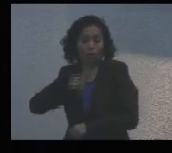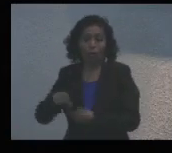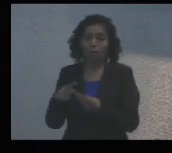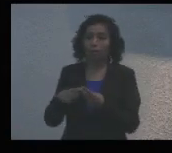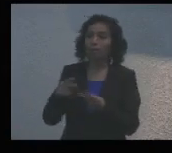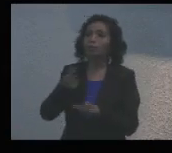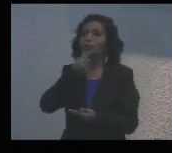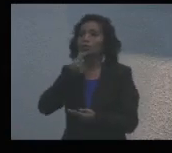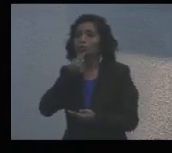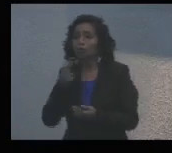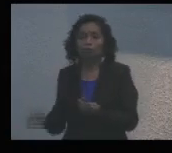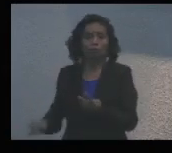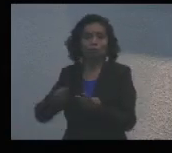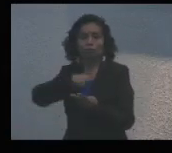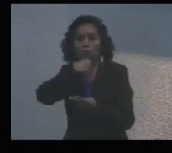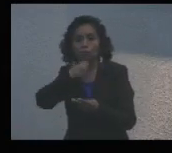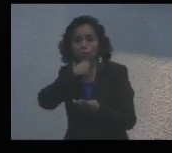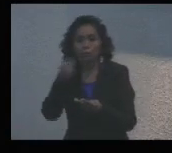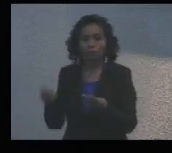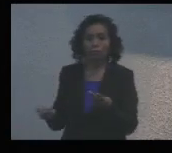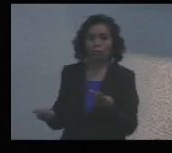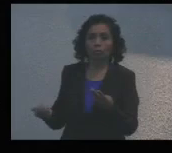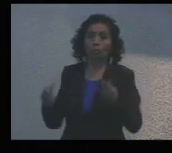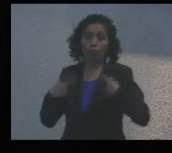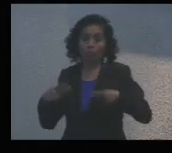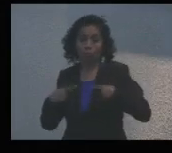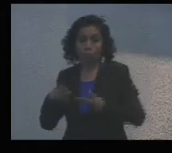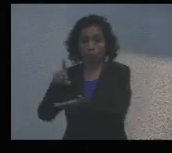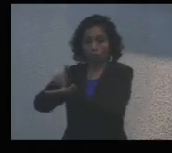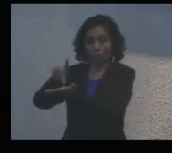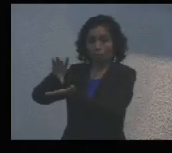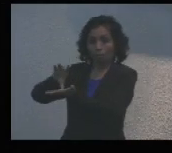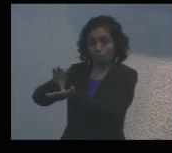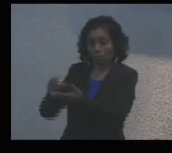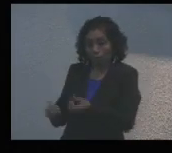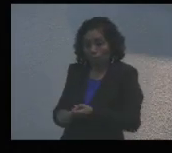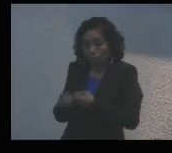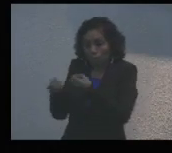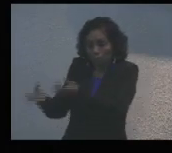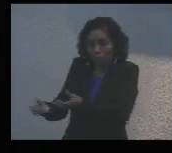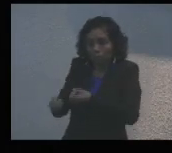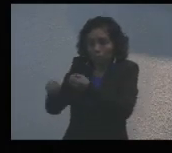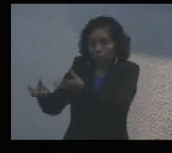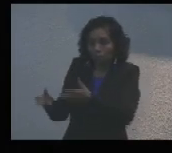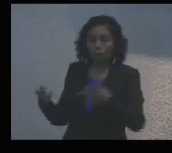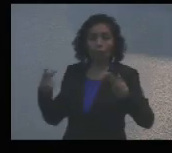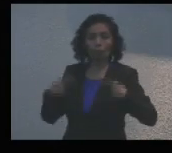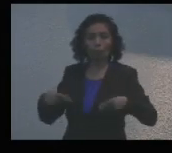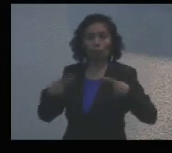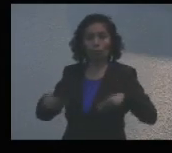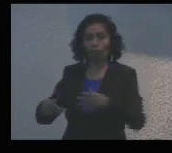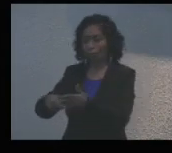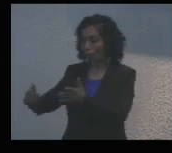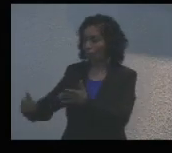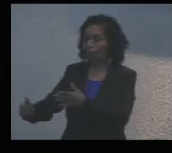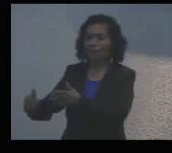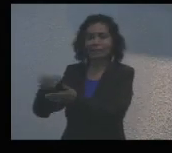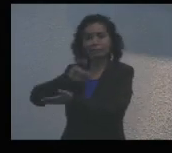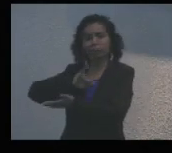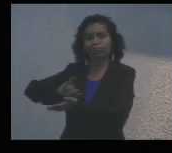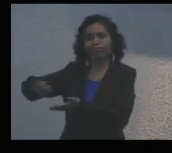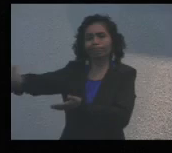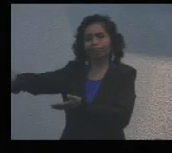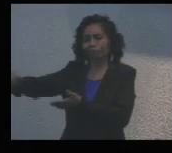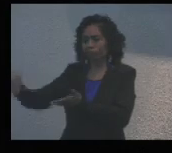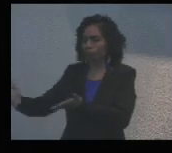las personas de la tercera edad o las personas con discapacidad, así como hacia quienes habitan en las zonas geográficas